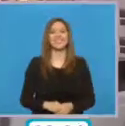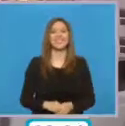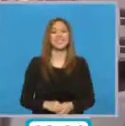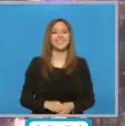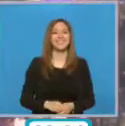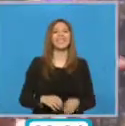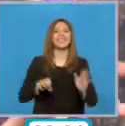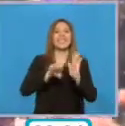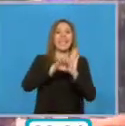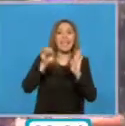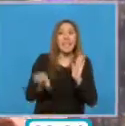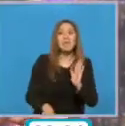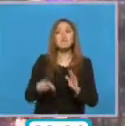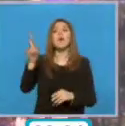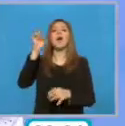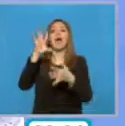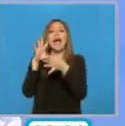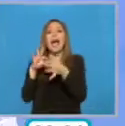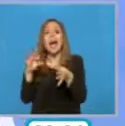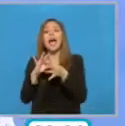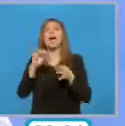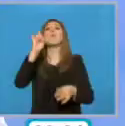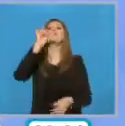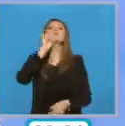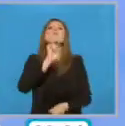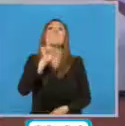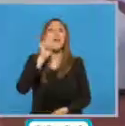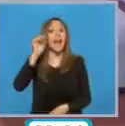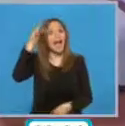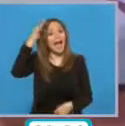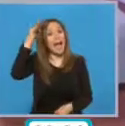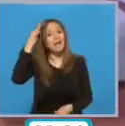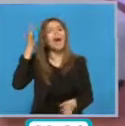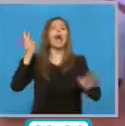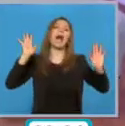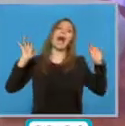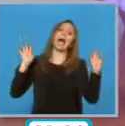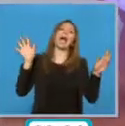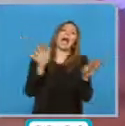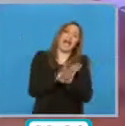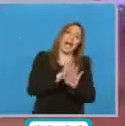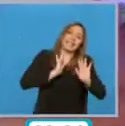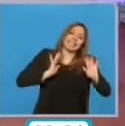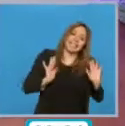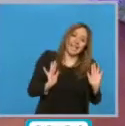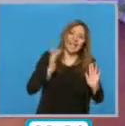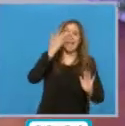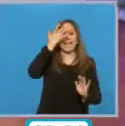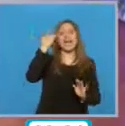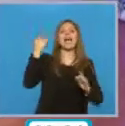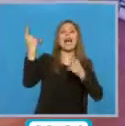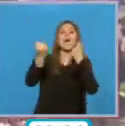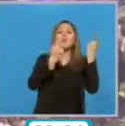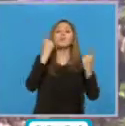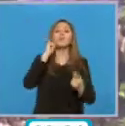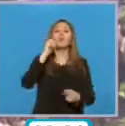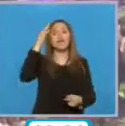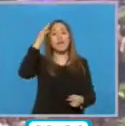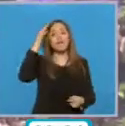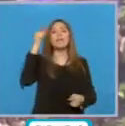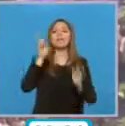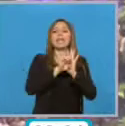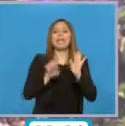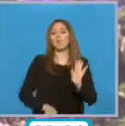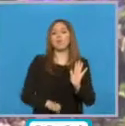por ejemplo, en las mujeres de cabello. Muy bien. No en O en los hombres. que tienen. Exacto, en los que tienen. Ahora, hay mujeres, por